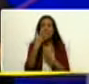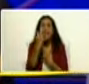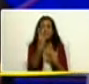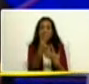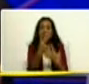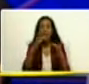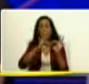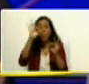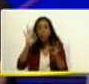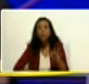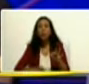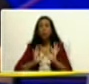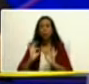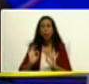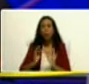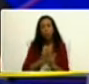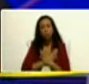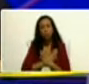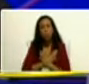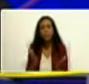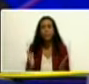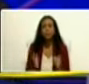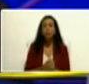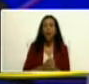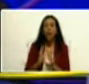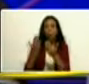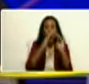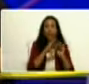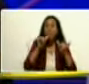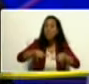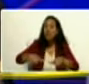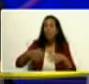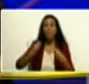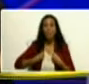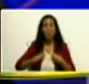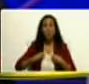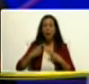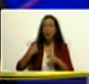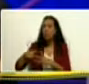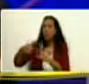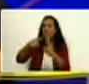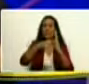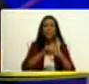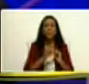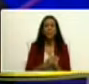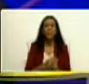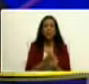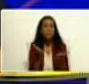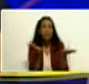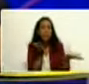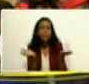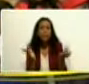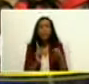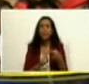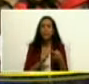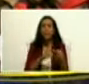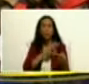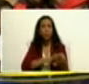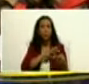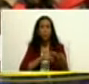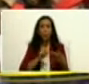para servir al pueblo en la comunidad donde ellos se encuentran, en las distintas áreas de servicios